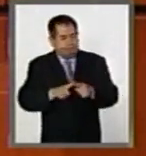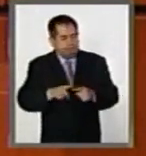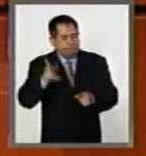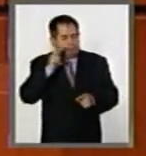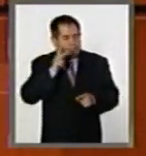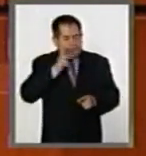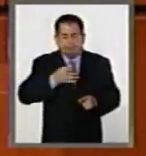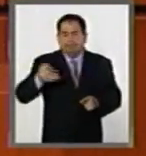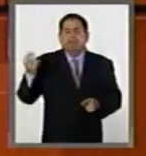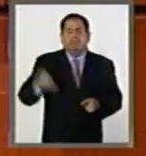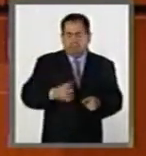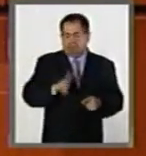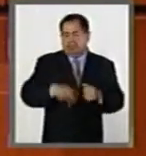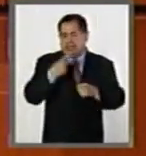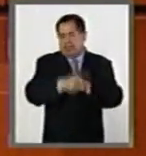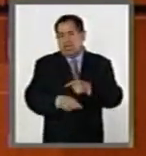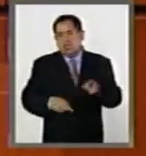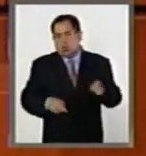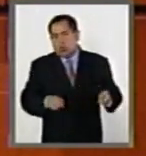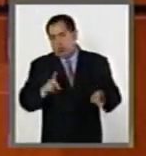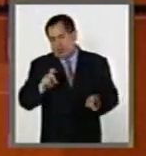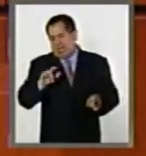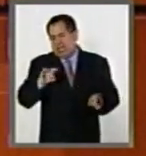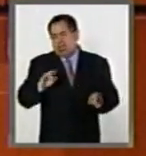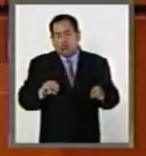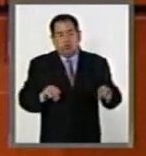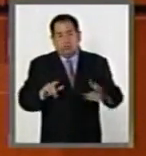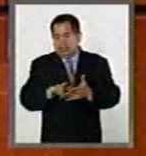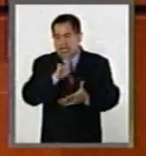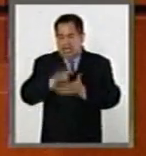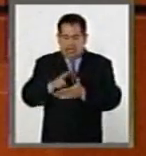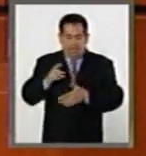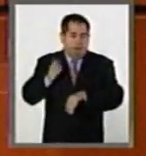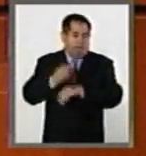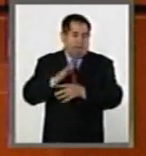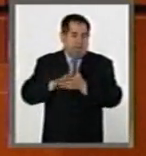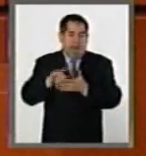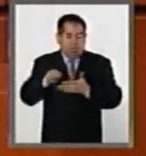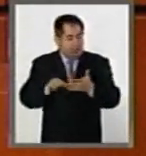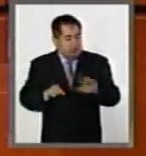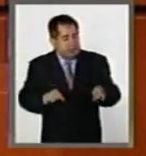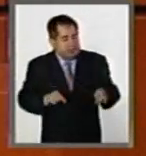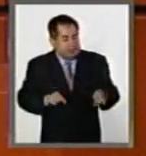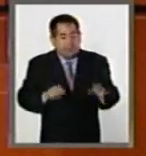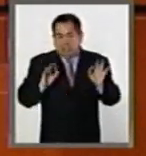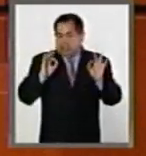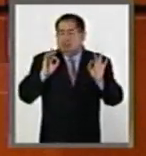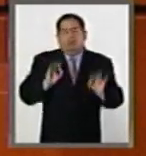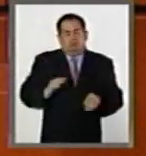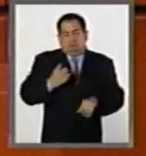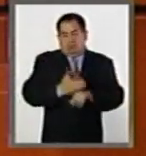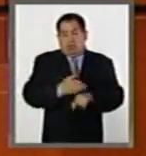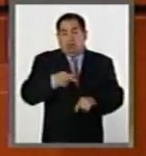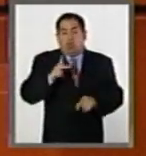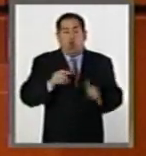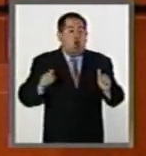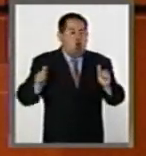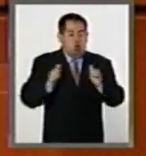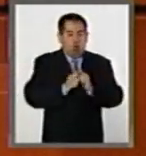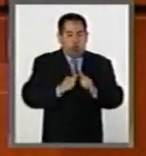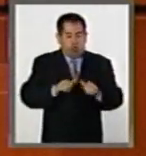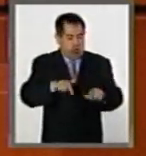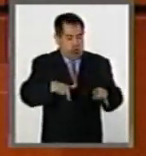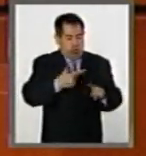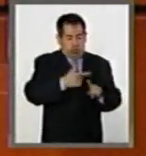la comisión de un delito señalado por las leyes penales, siempre estando inscrito en la franja de edad